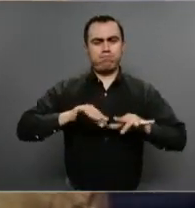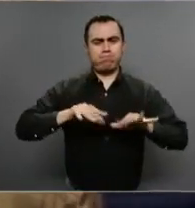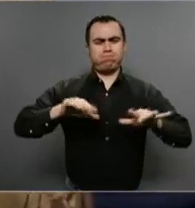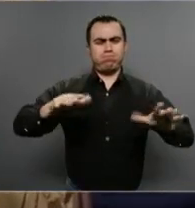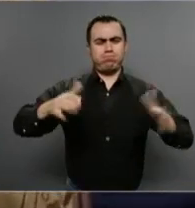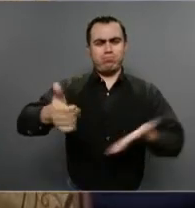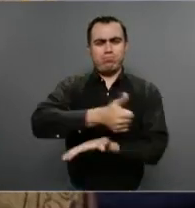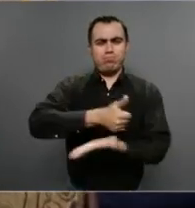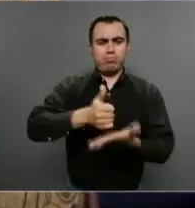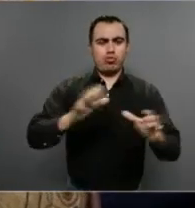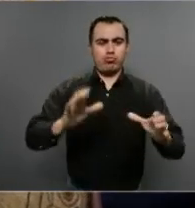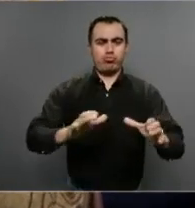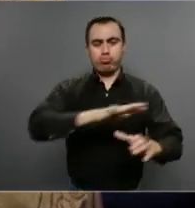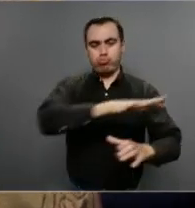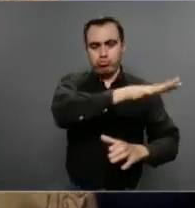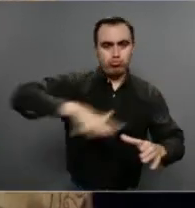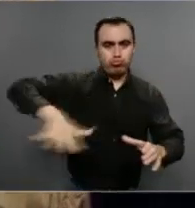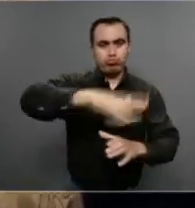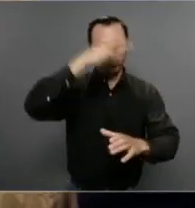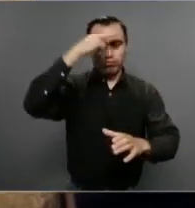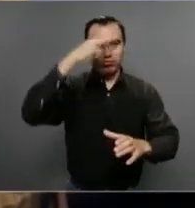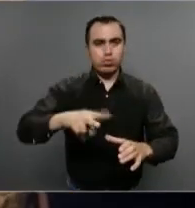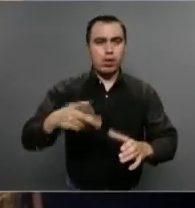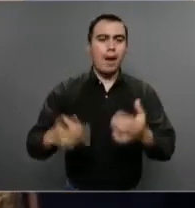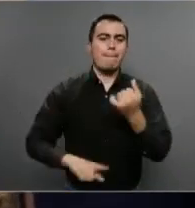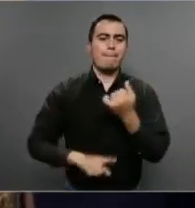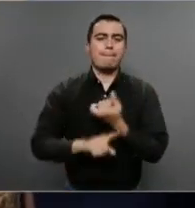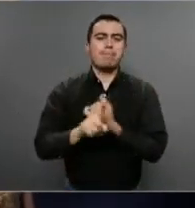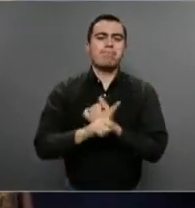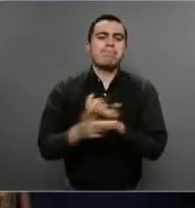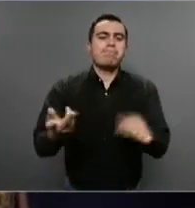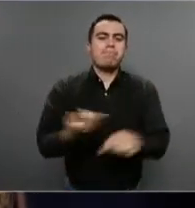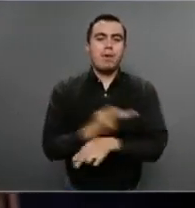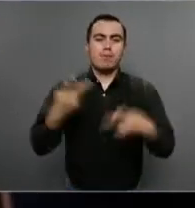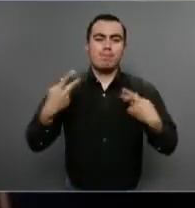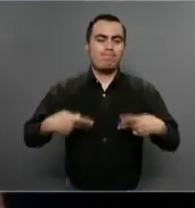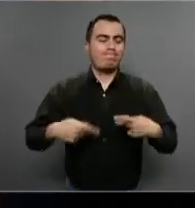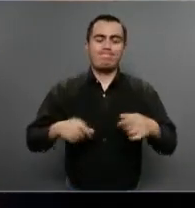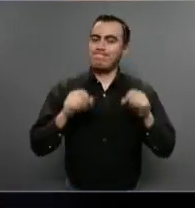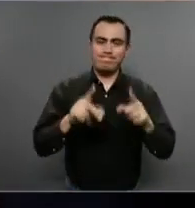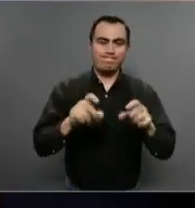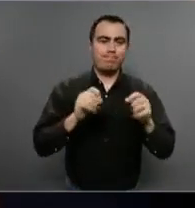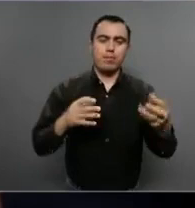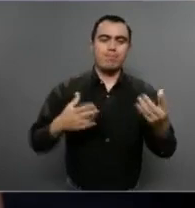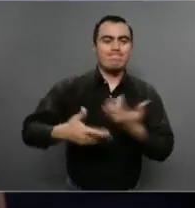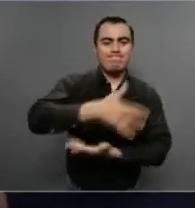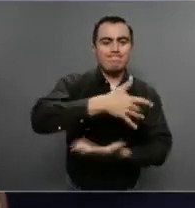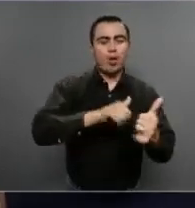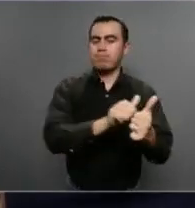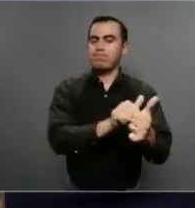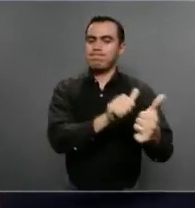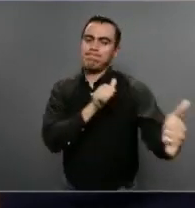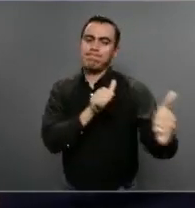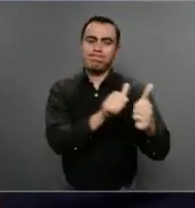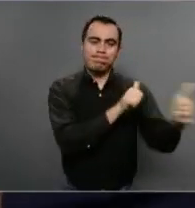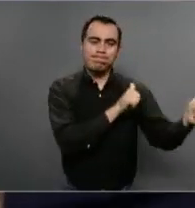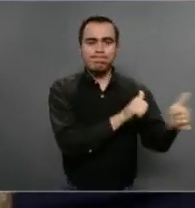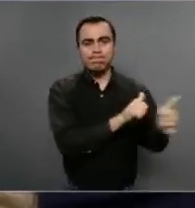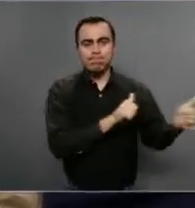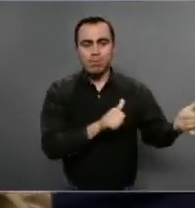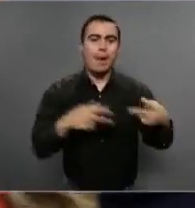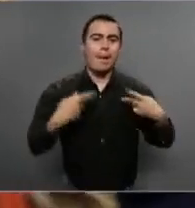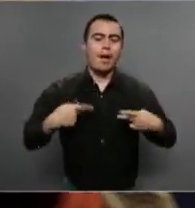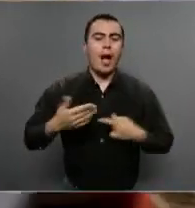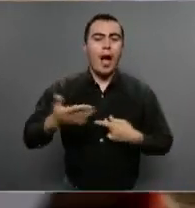ordenamiento federal de el aislamiento social. En aquel entonces la gente tuvo a bien resguardarse de manera más